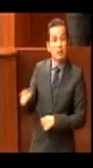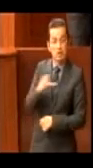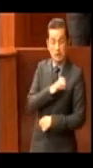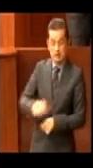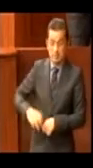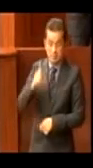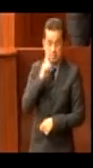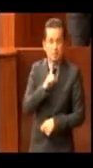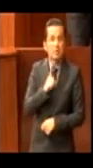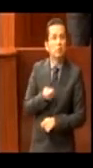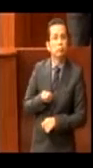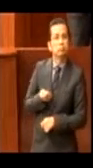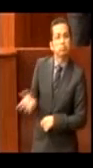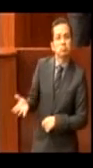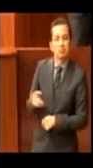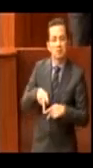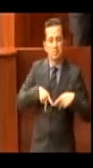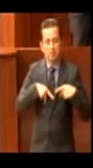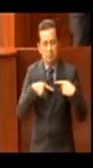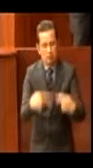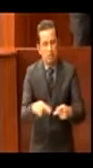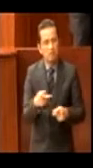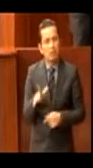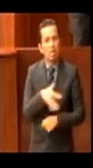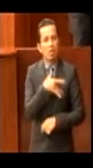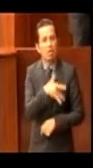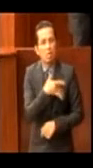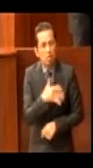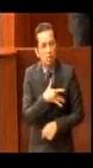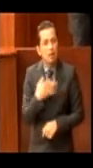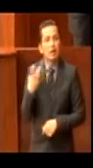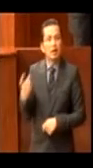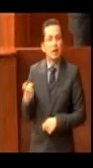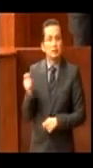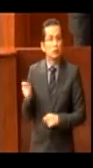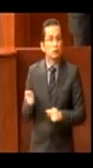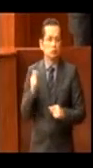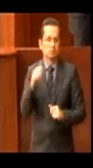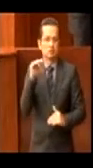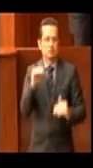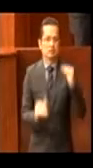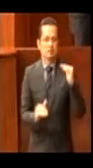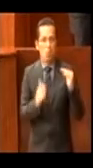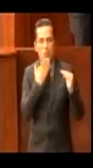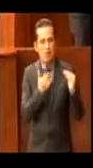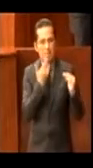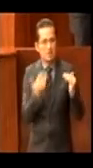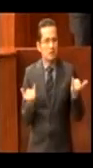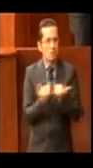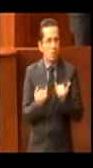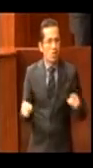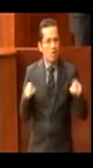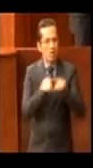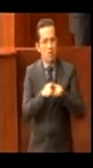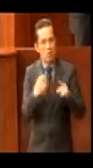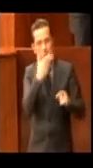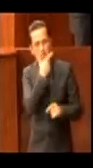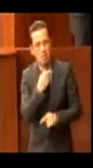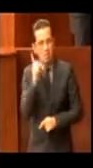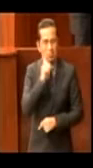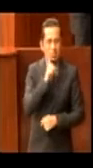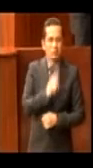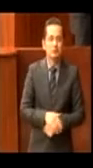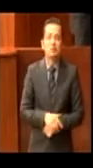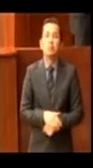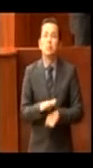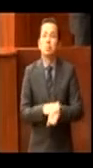de debilidad y sentimentalismo que la colocan en una situación de desventaja ante sus contrincantes varones por